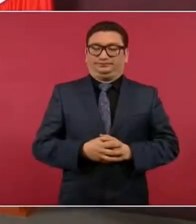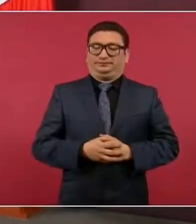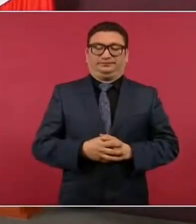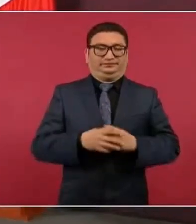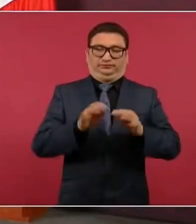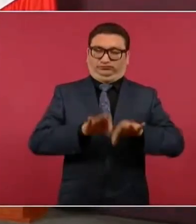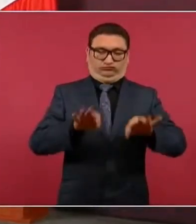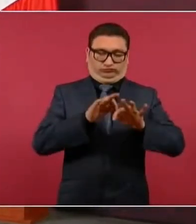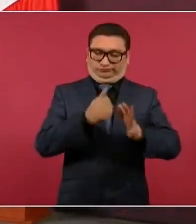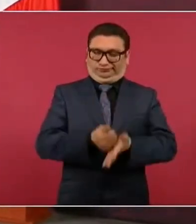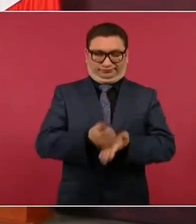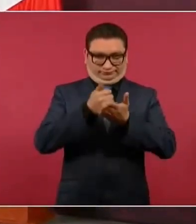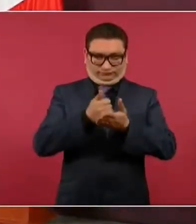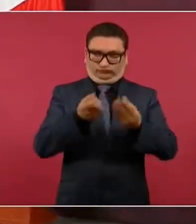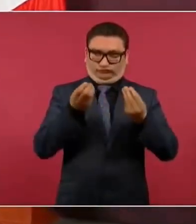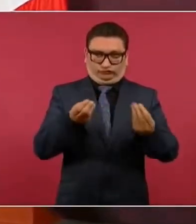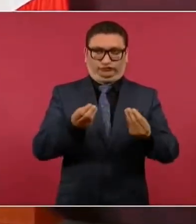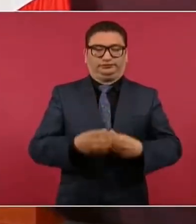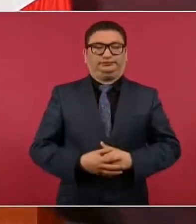ayuda mucho.